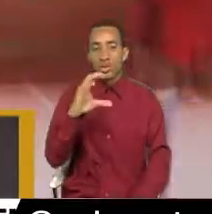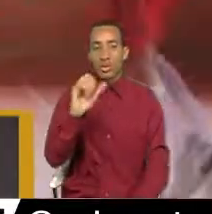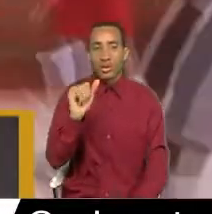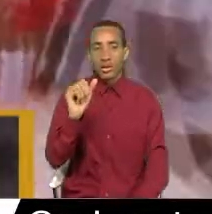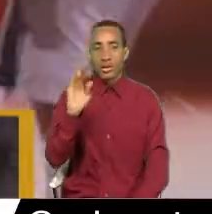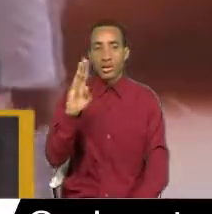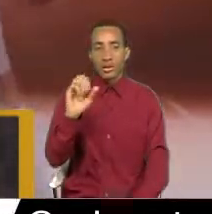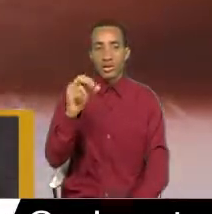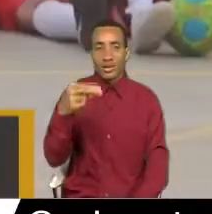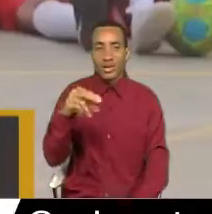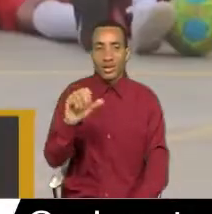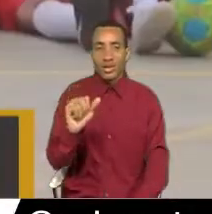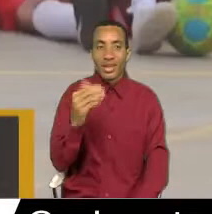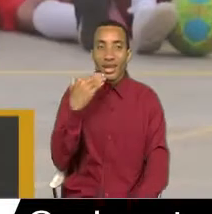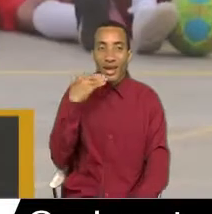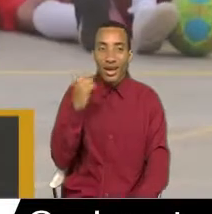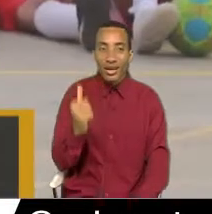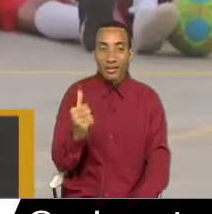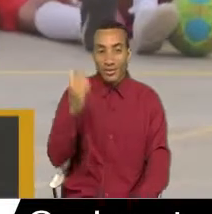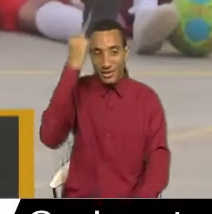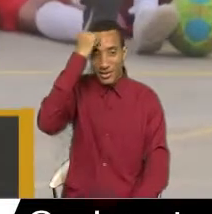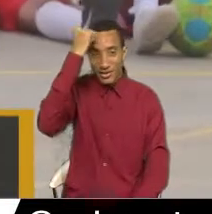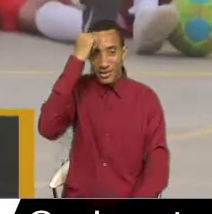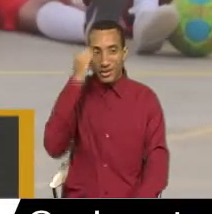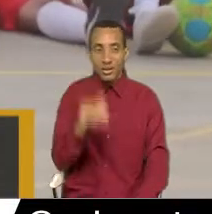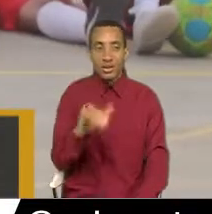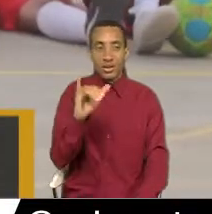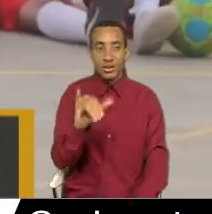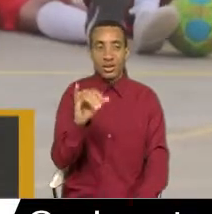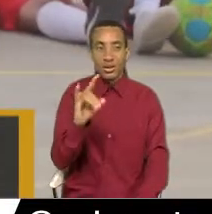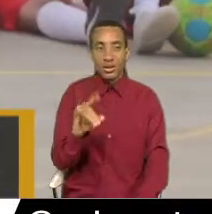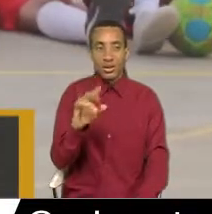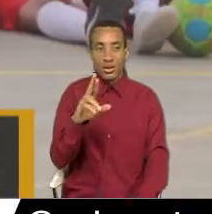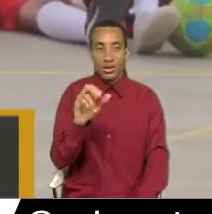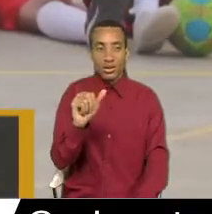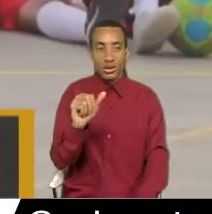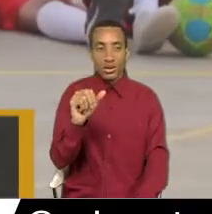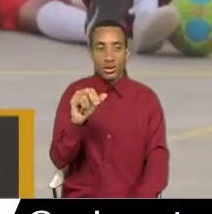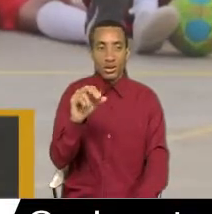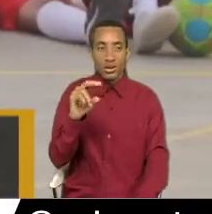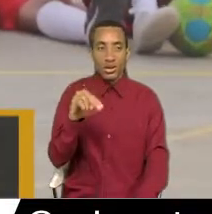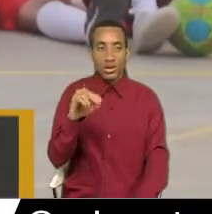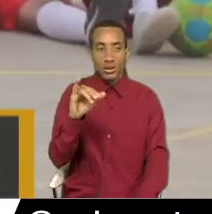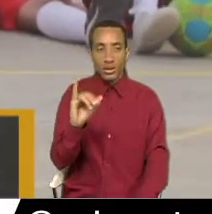profesora Yurani. Mi nombre es Ingrid Yurani Velázquez Silva, estoy con el grupo de